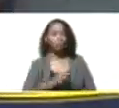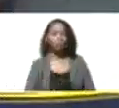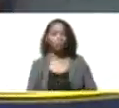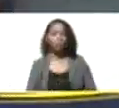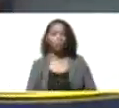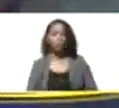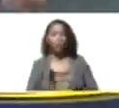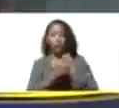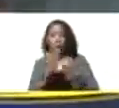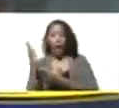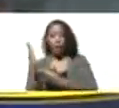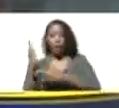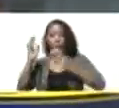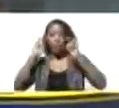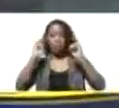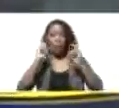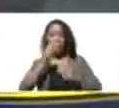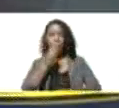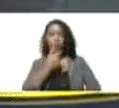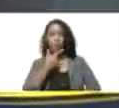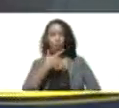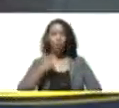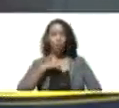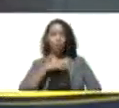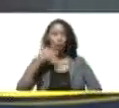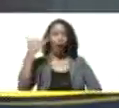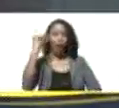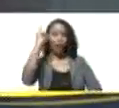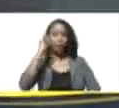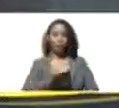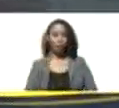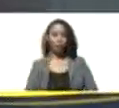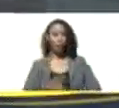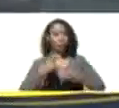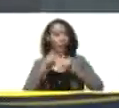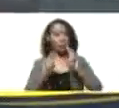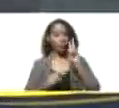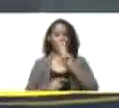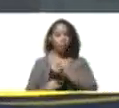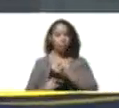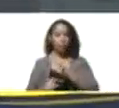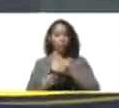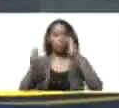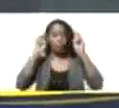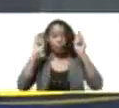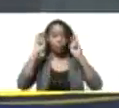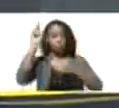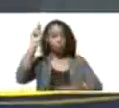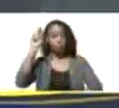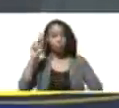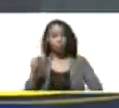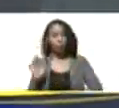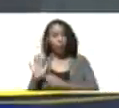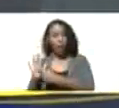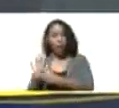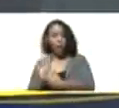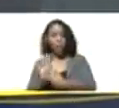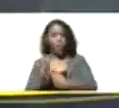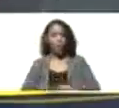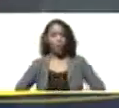con esos eslogans lindos que nosotros tenemos, pero tiene que ver con el eslogan diario de ejemplo de